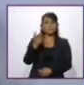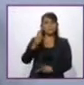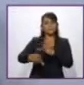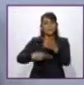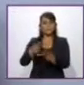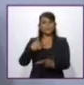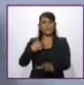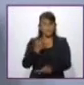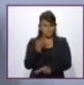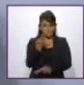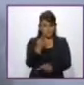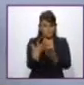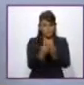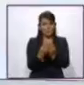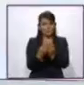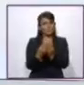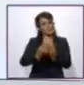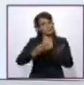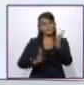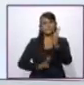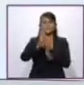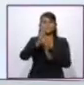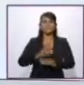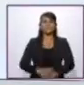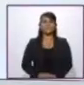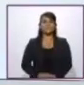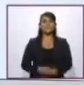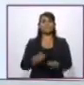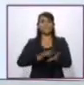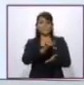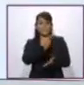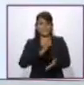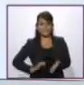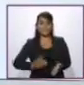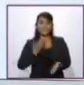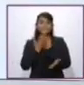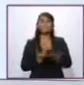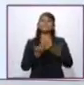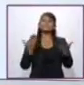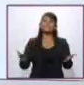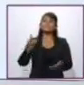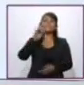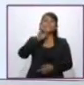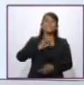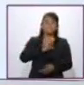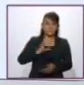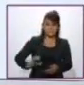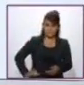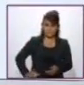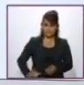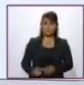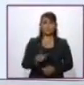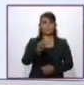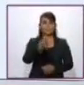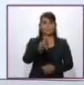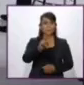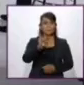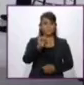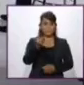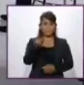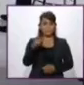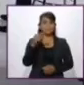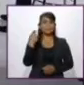voy con todo. Gracias, candidato. Es el turno ahora de la candidata del Partido Revolucionario